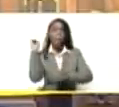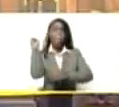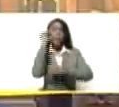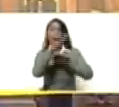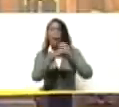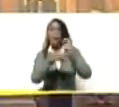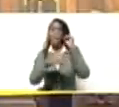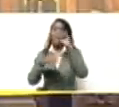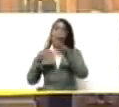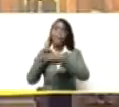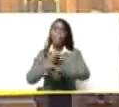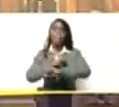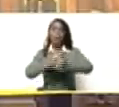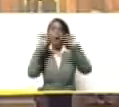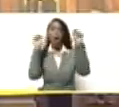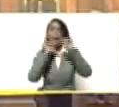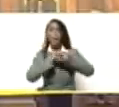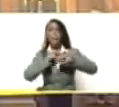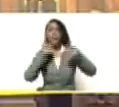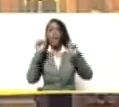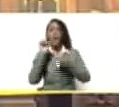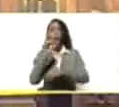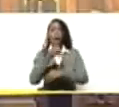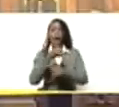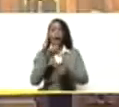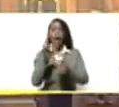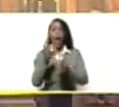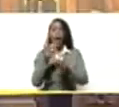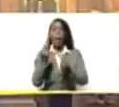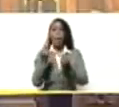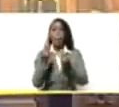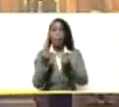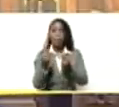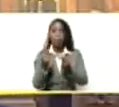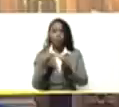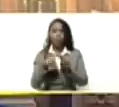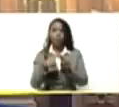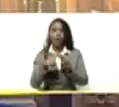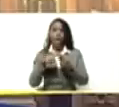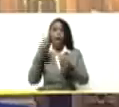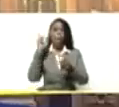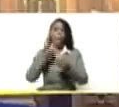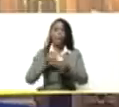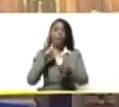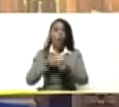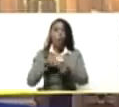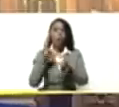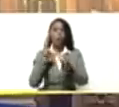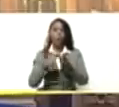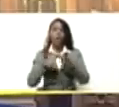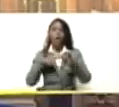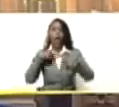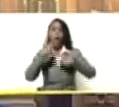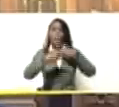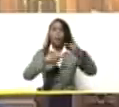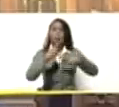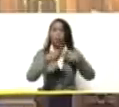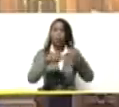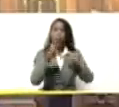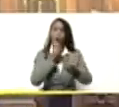aquel 4 de febrero del año 1992 valga el saludo al 4 de febrero